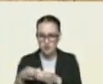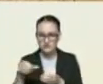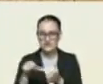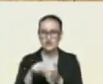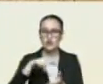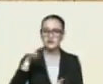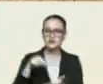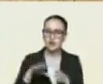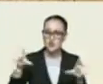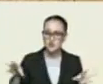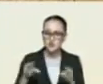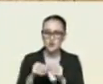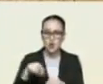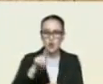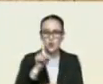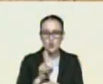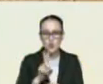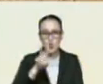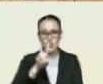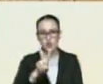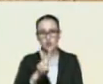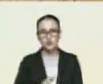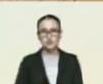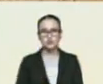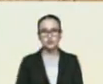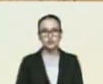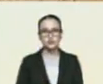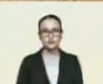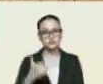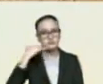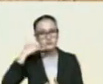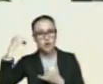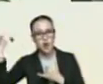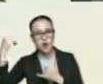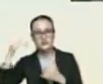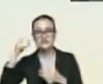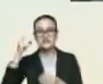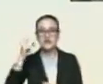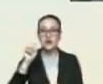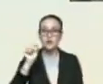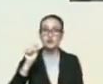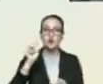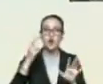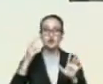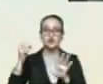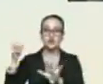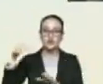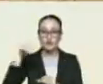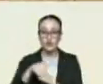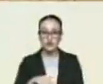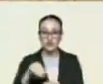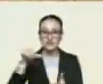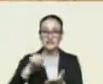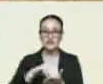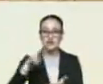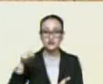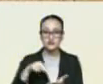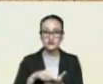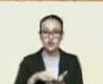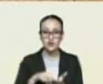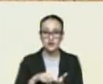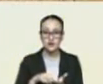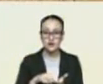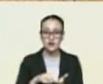Nacional de Totalización 1 y 2, el call centro 0800 Votemos, el Centro Nacional de Soporte